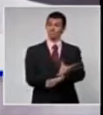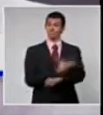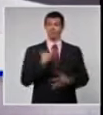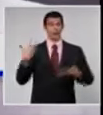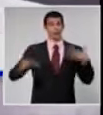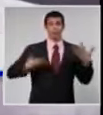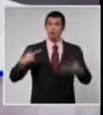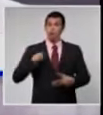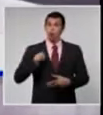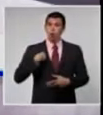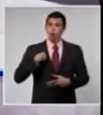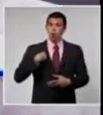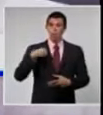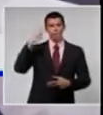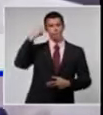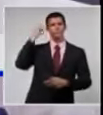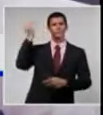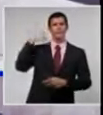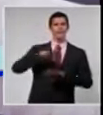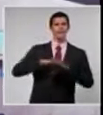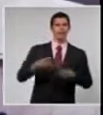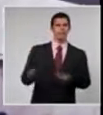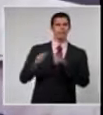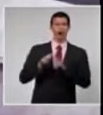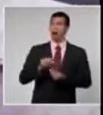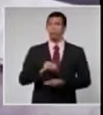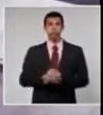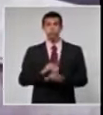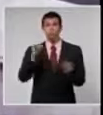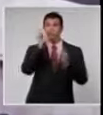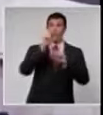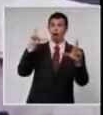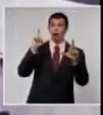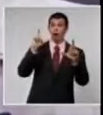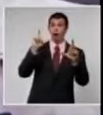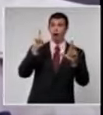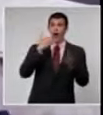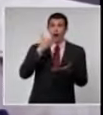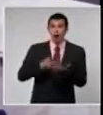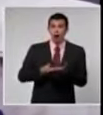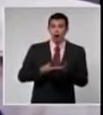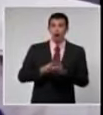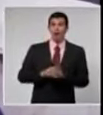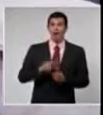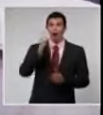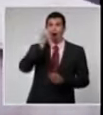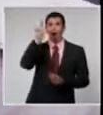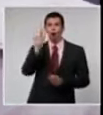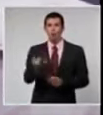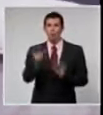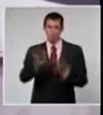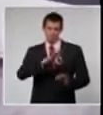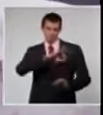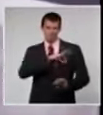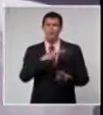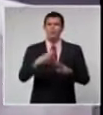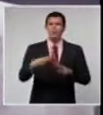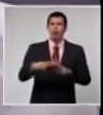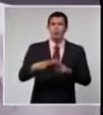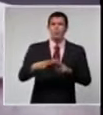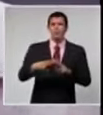me recibiera Félix Varela. Además, Félix Varela para mí es un paradigma de la República de Cuba, de